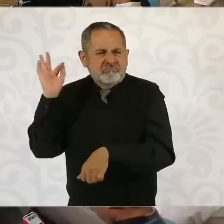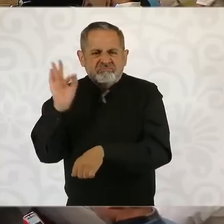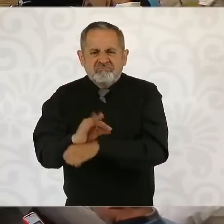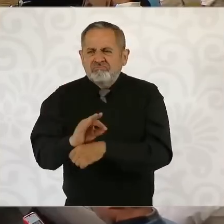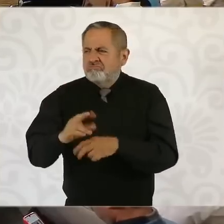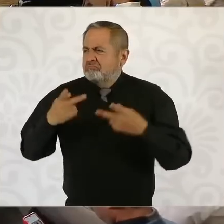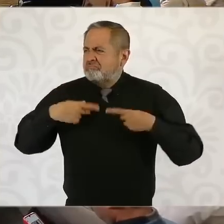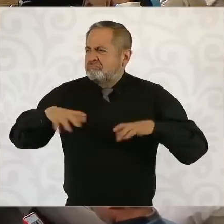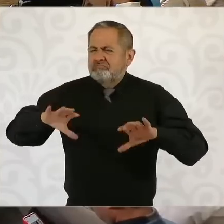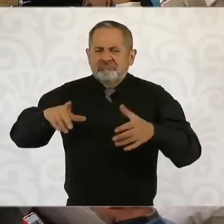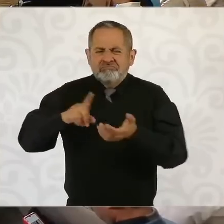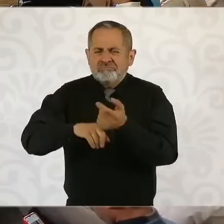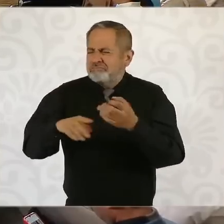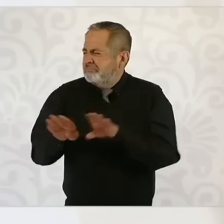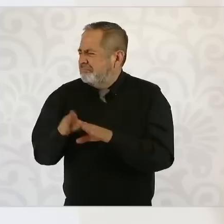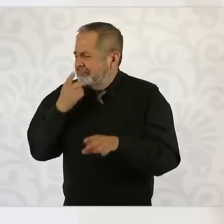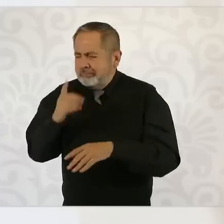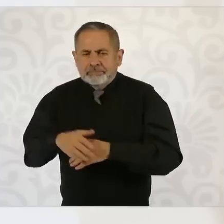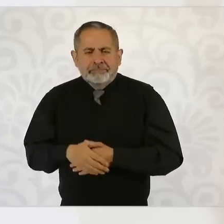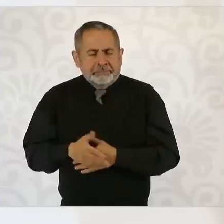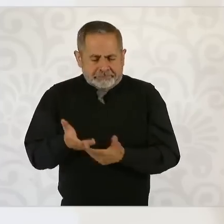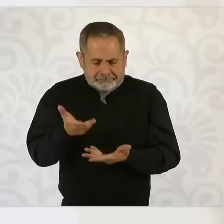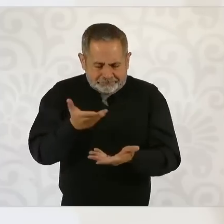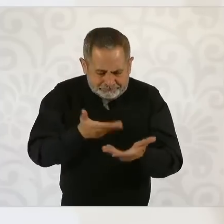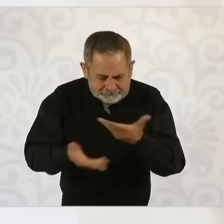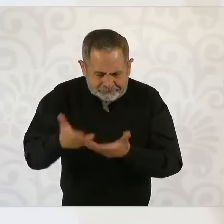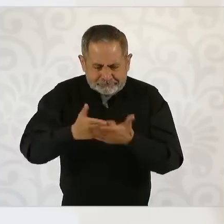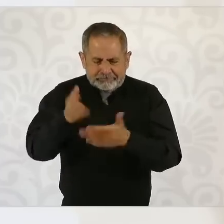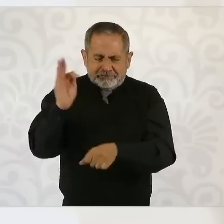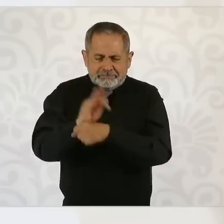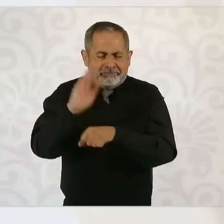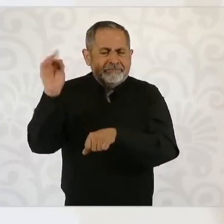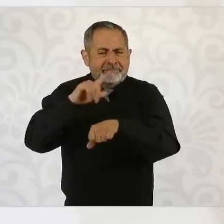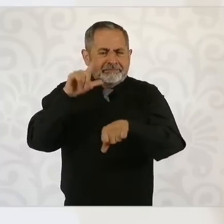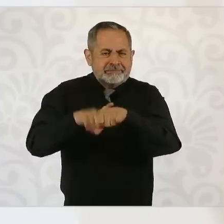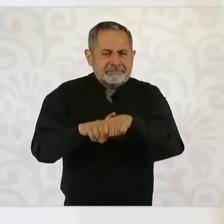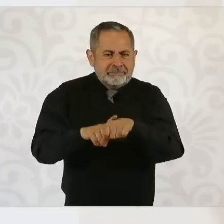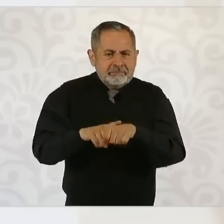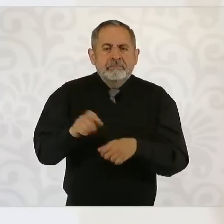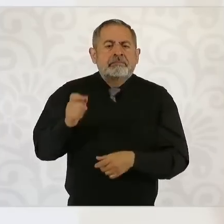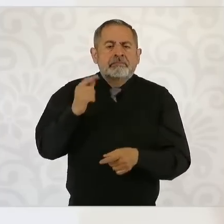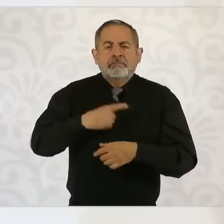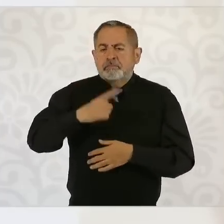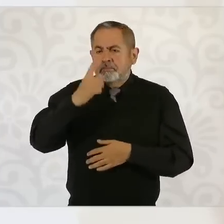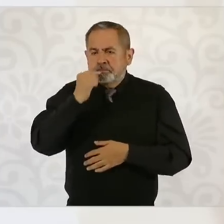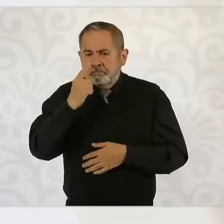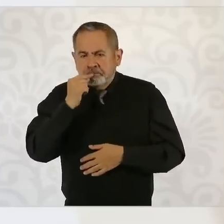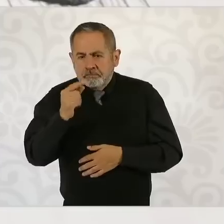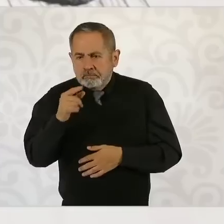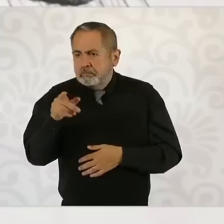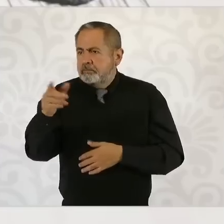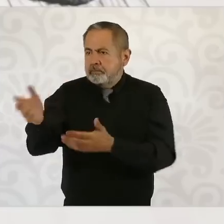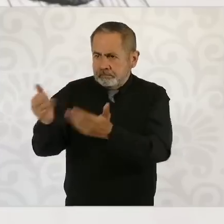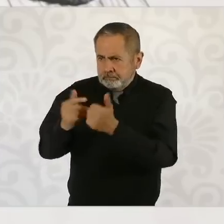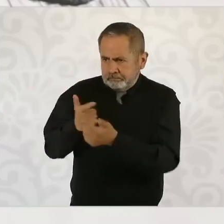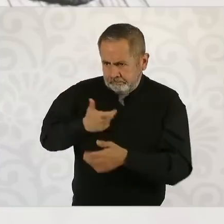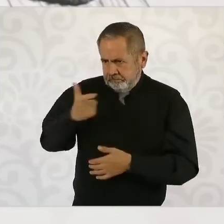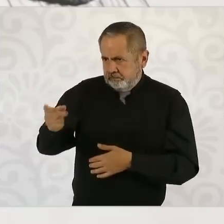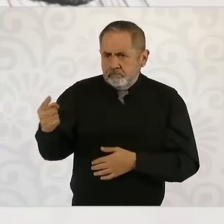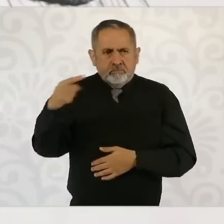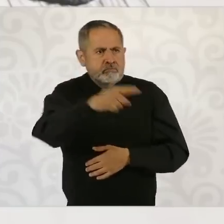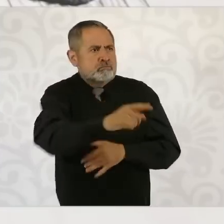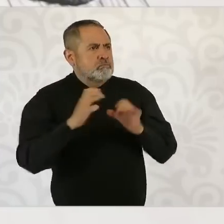protección ciudadana, Servicio de Protección Federal, que son policías que se pueden contratar para cuidar edificios,